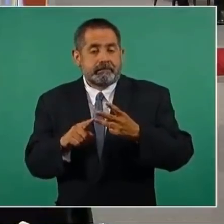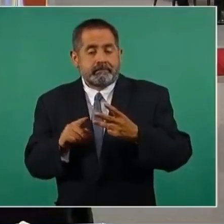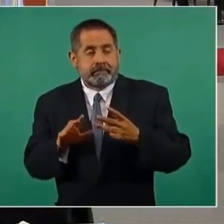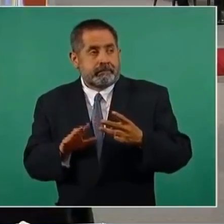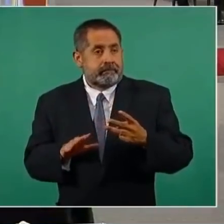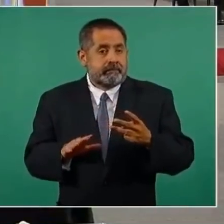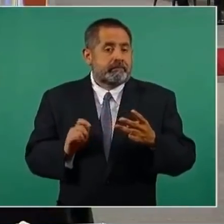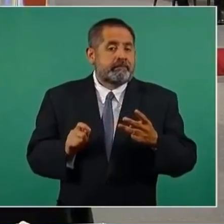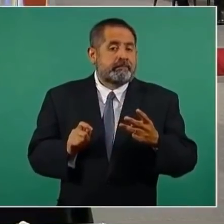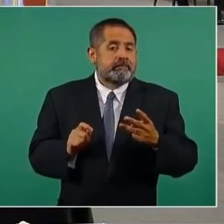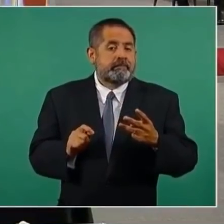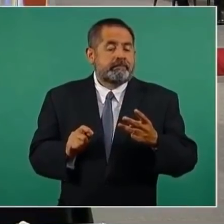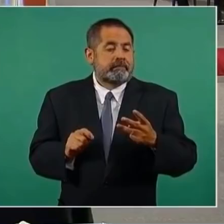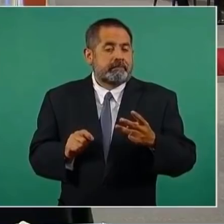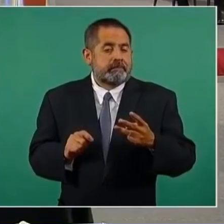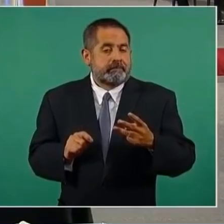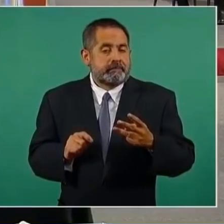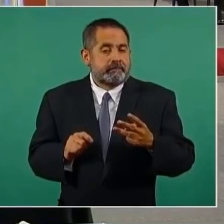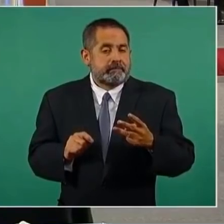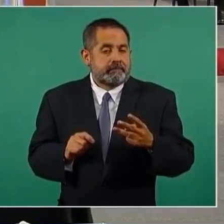tener